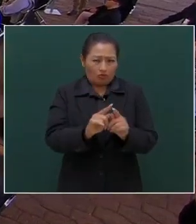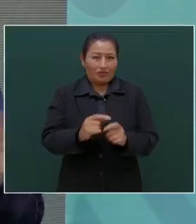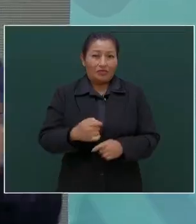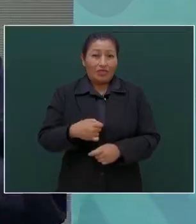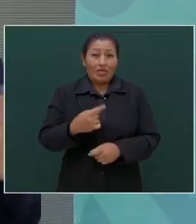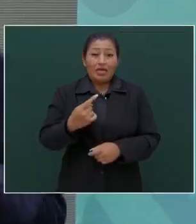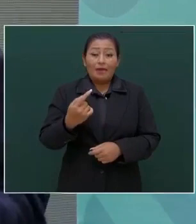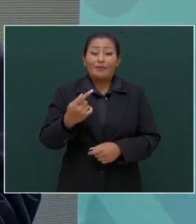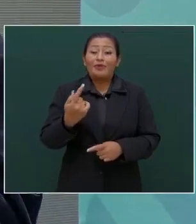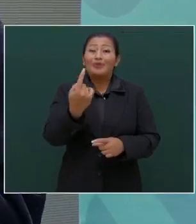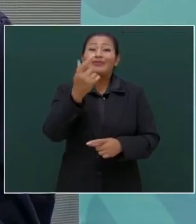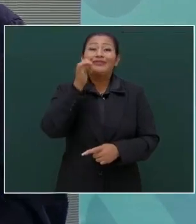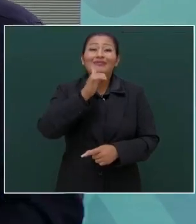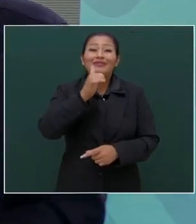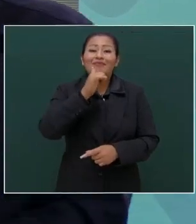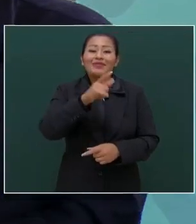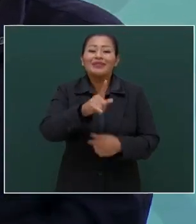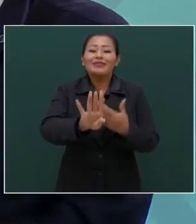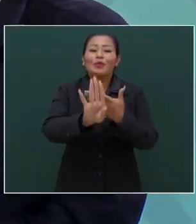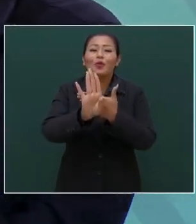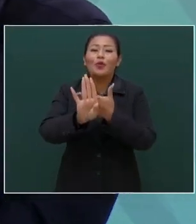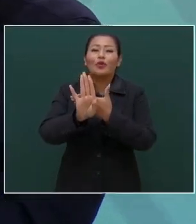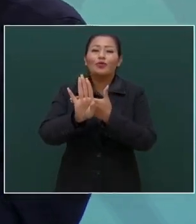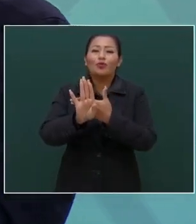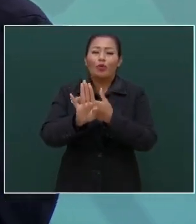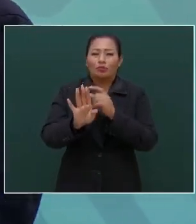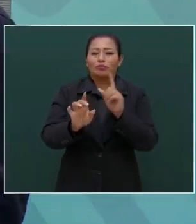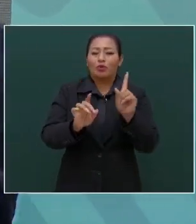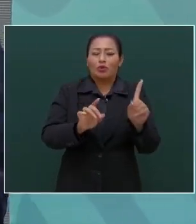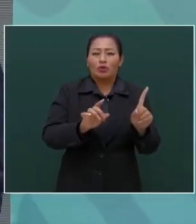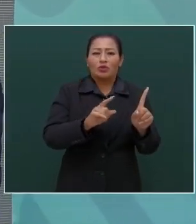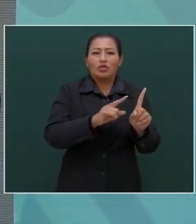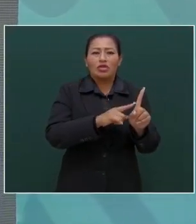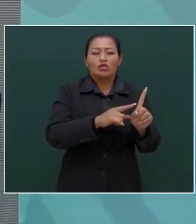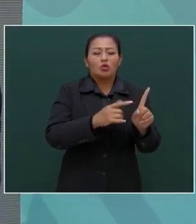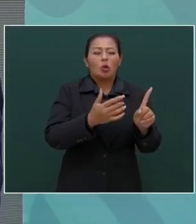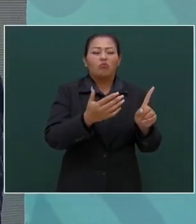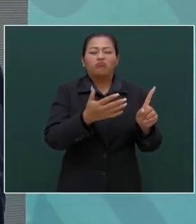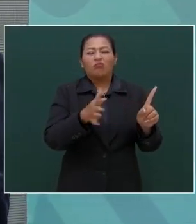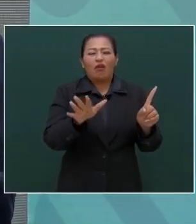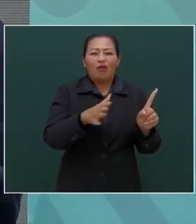siempre en contra de nosotros, y el otro pseudo plural.